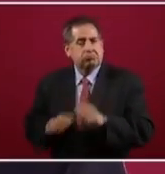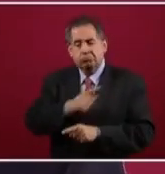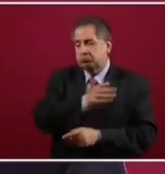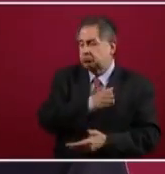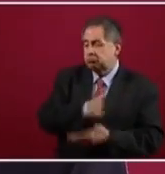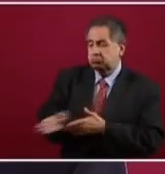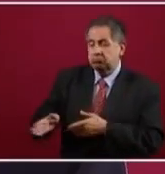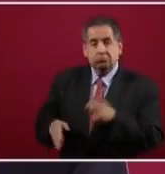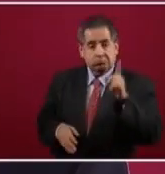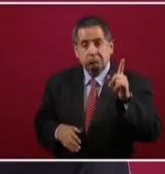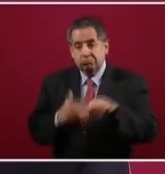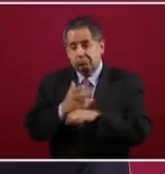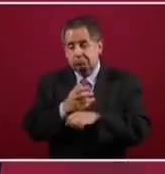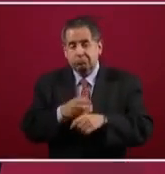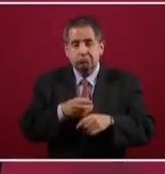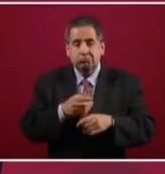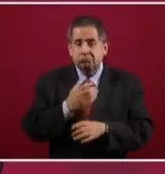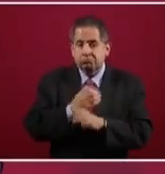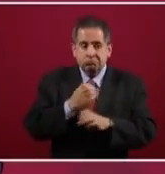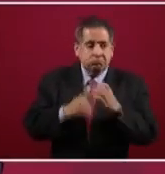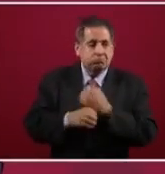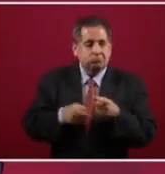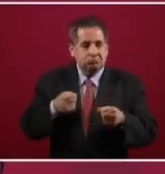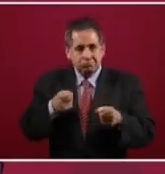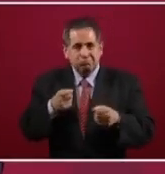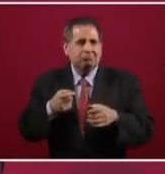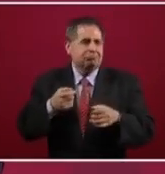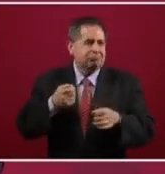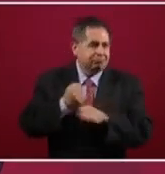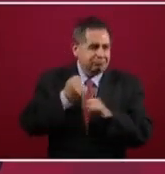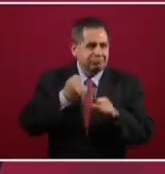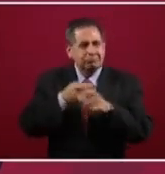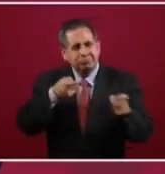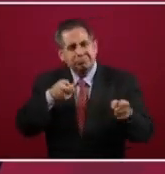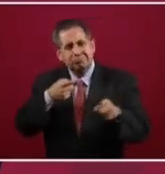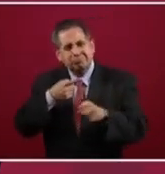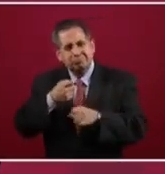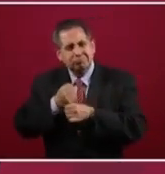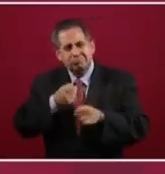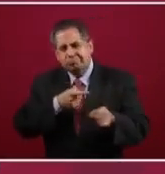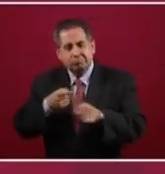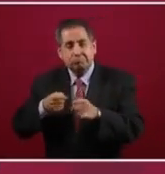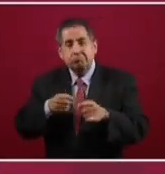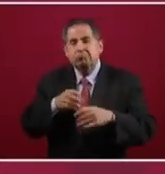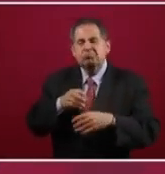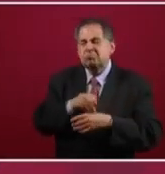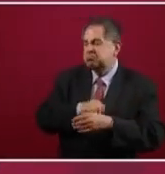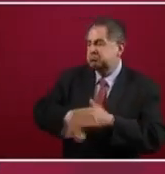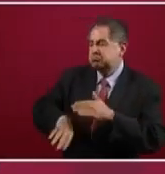que se introdujeran armas para un operativo.